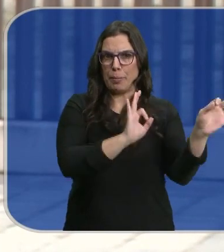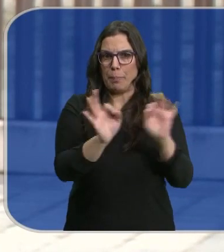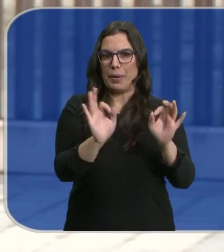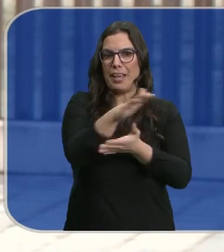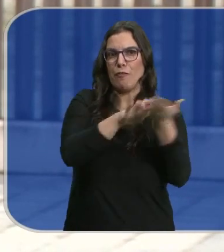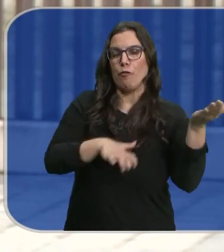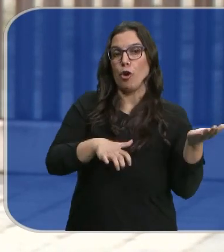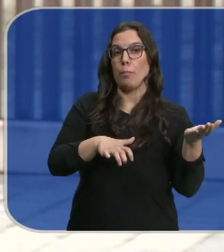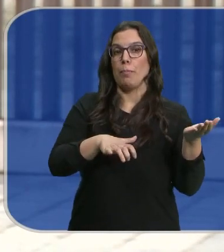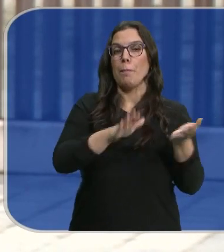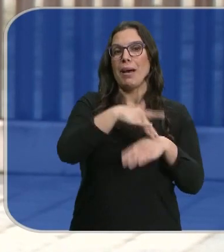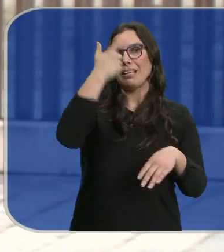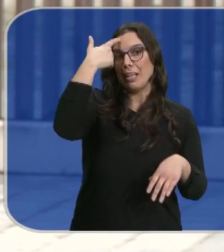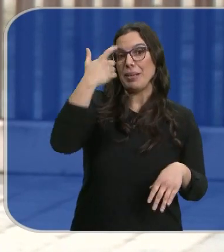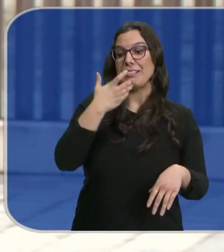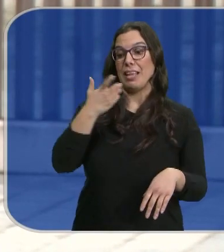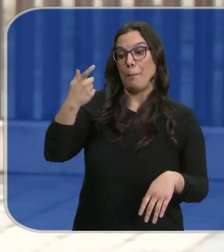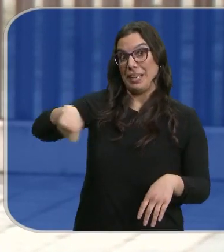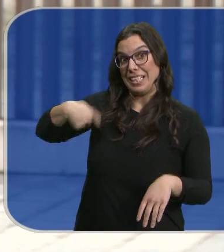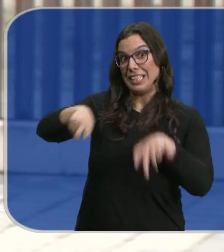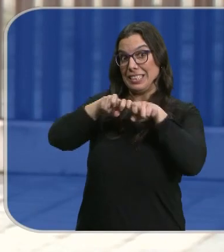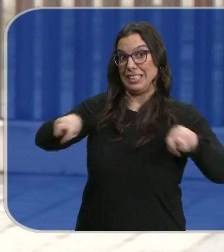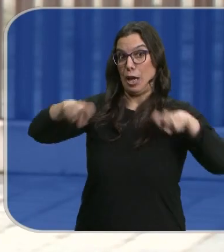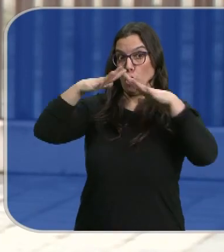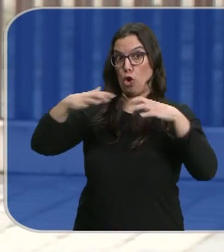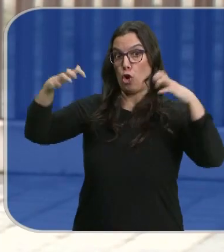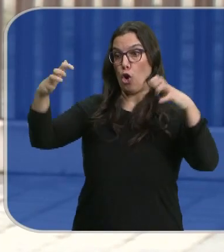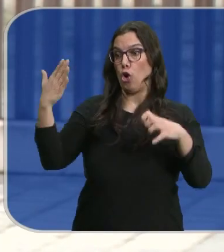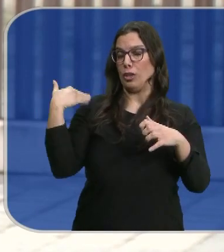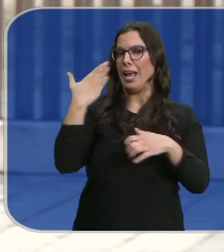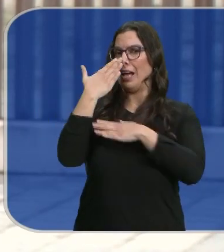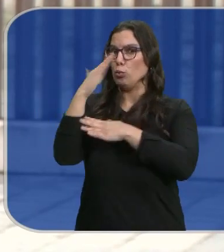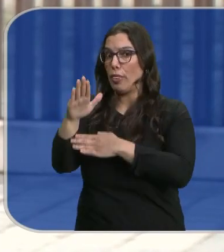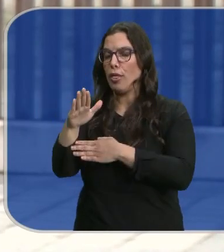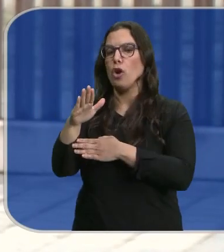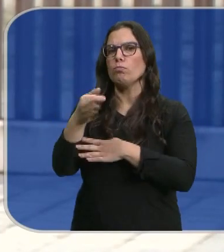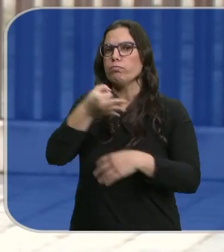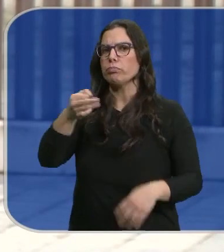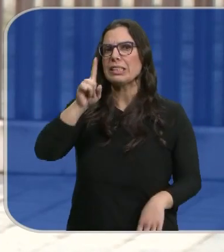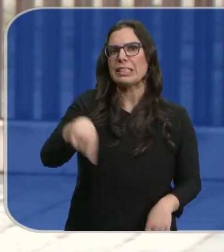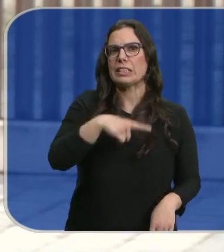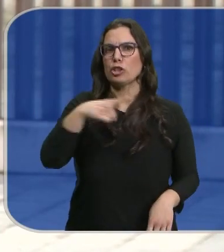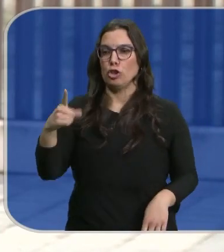el informe jurídico sobre si la actuación del presidente de las Cortes fue correcta o no en ese